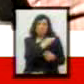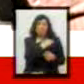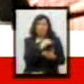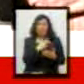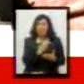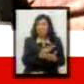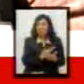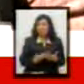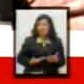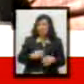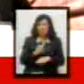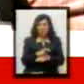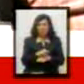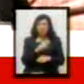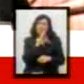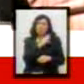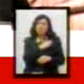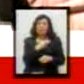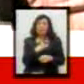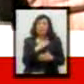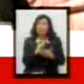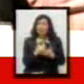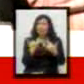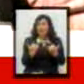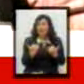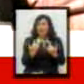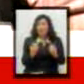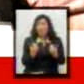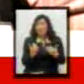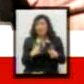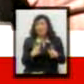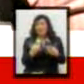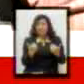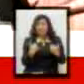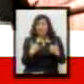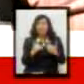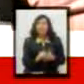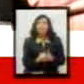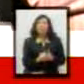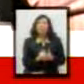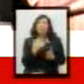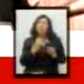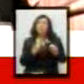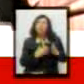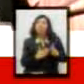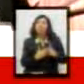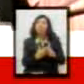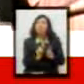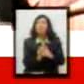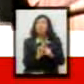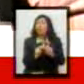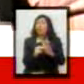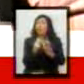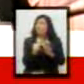presidentea del Consejo de ministros que es una mujer en ese caso como que ya está en camino no pero a